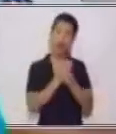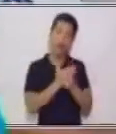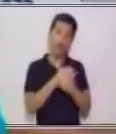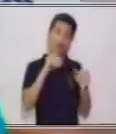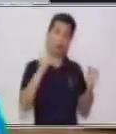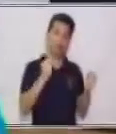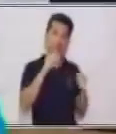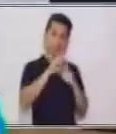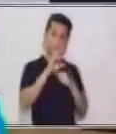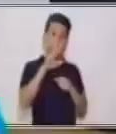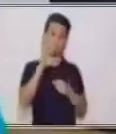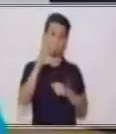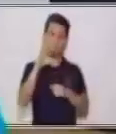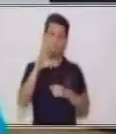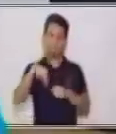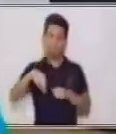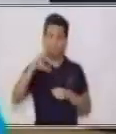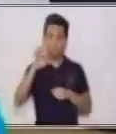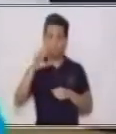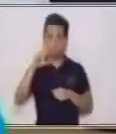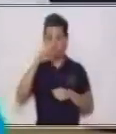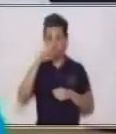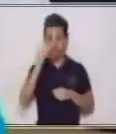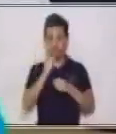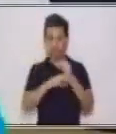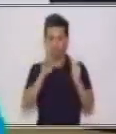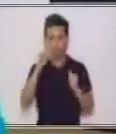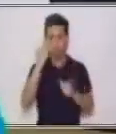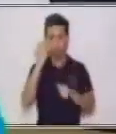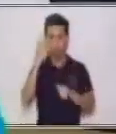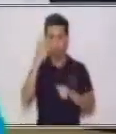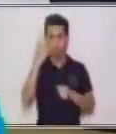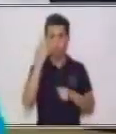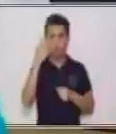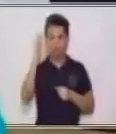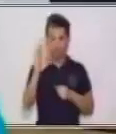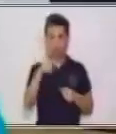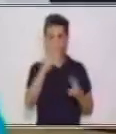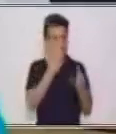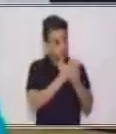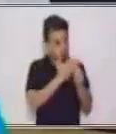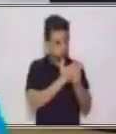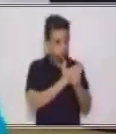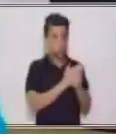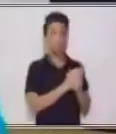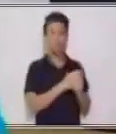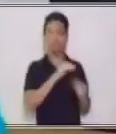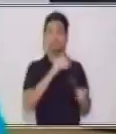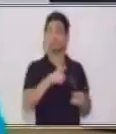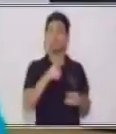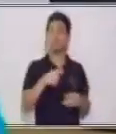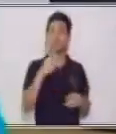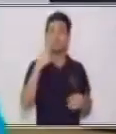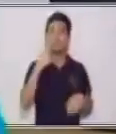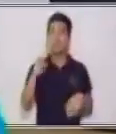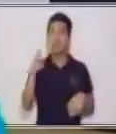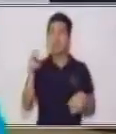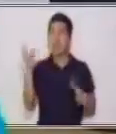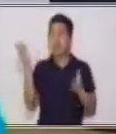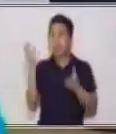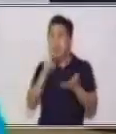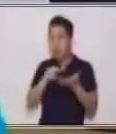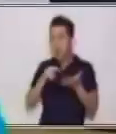pues ante todo, hacer el ejercicio de redactar algo por ti, luego de leer algo más, adjuntar